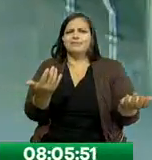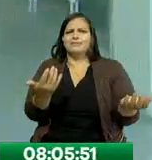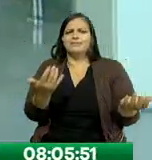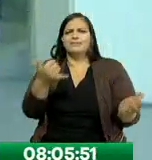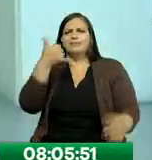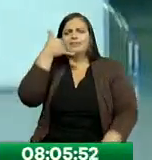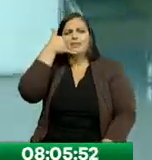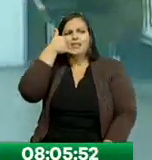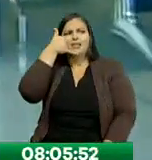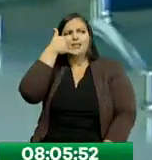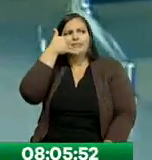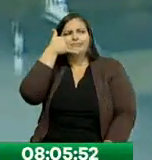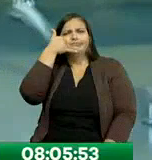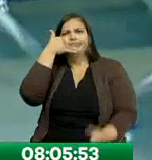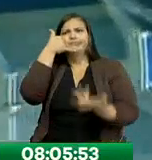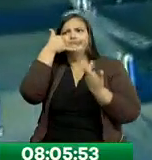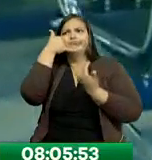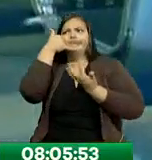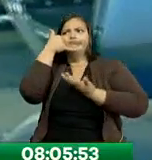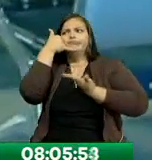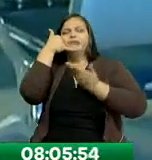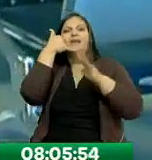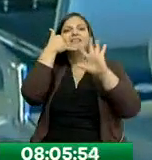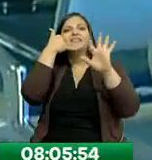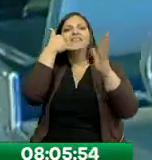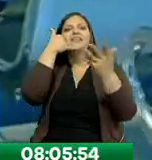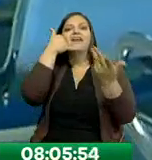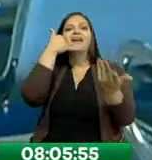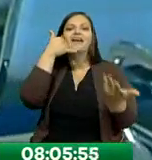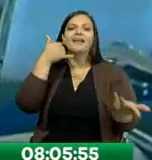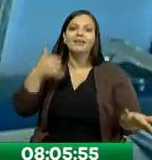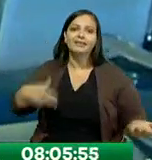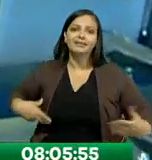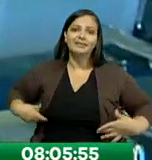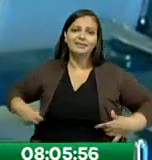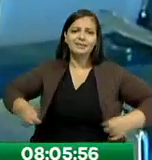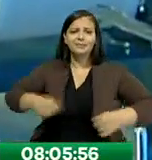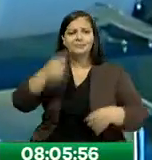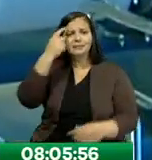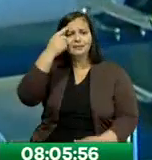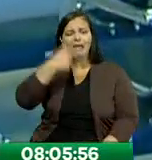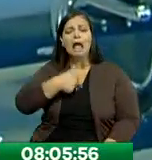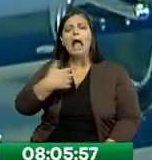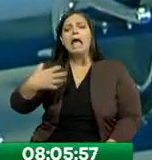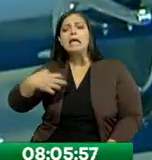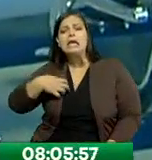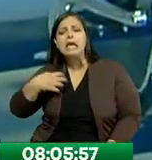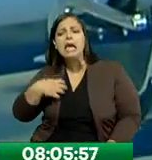Tú eres. Sí. Entonces, cuando no les funciona el truco del medidor,